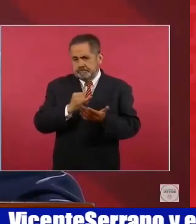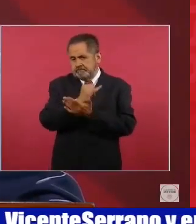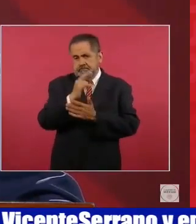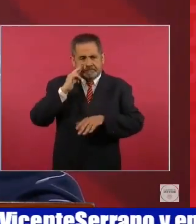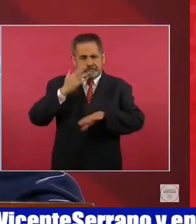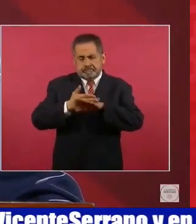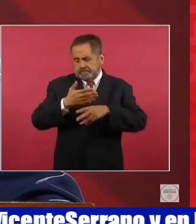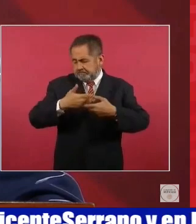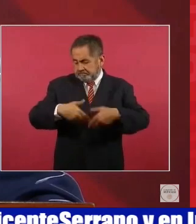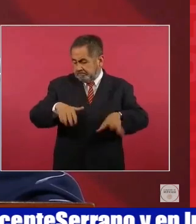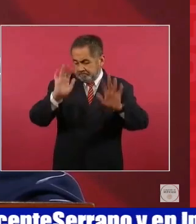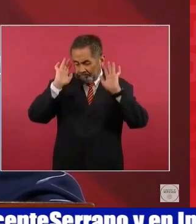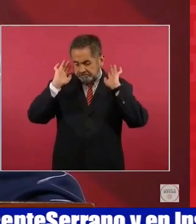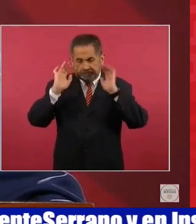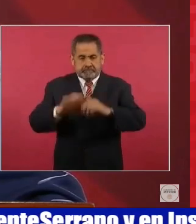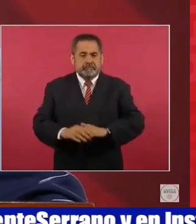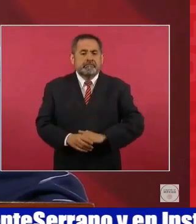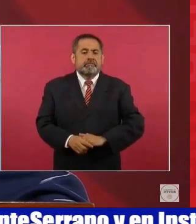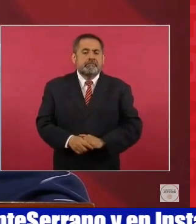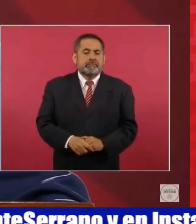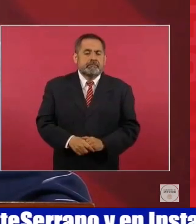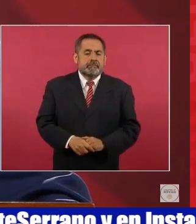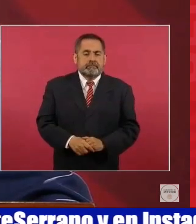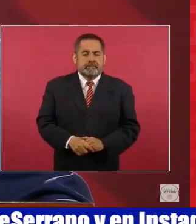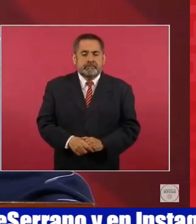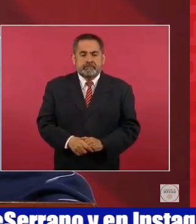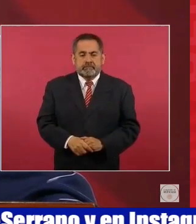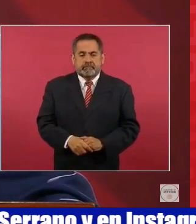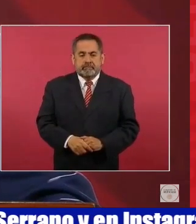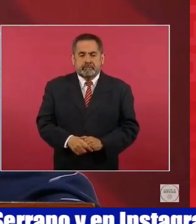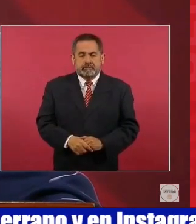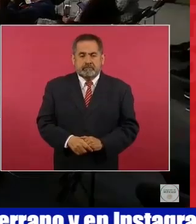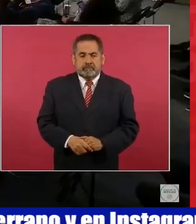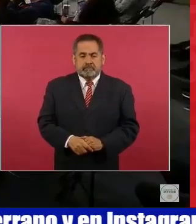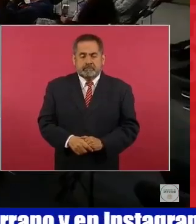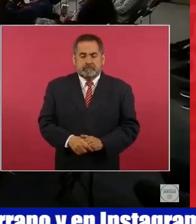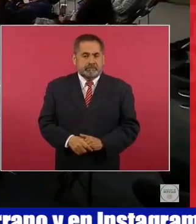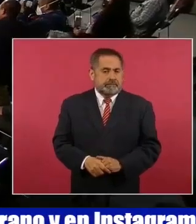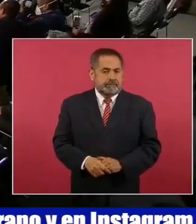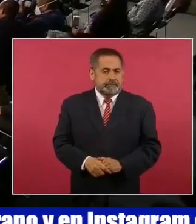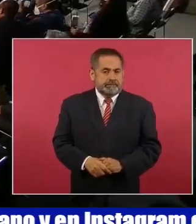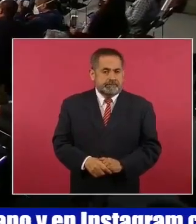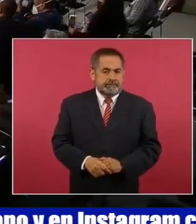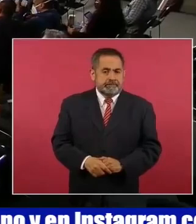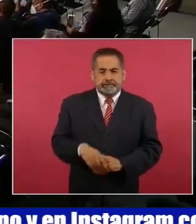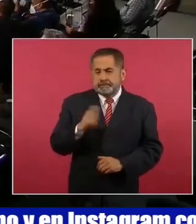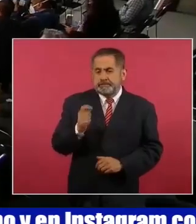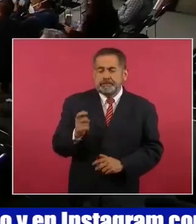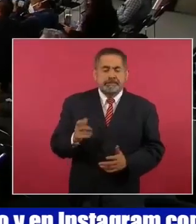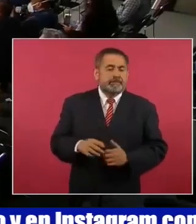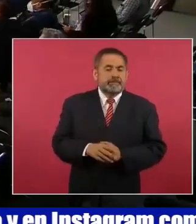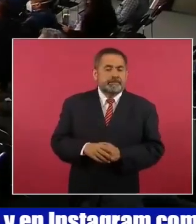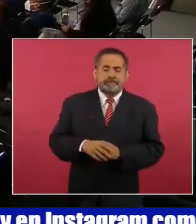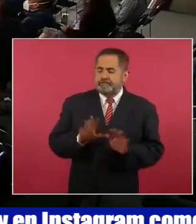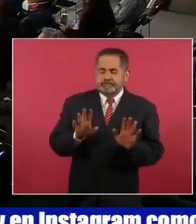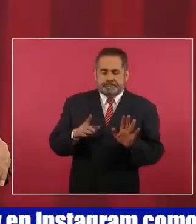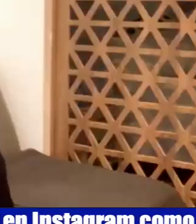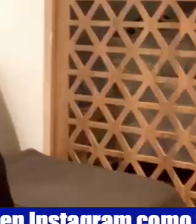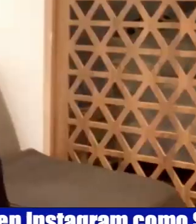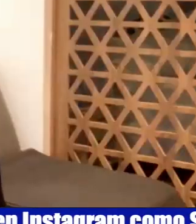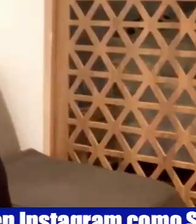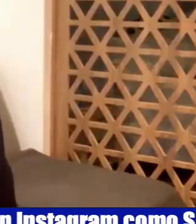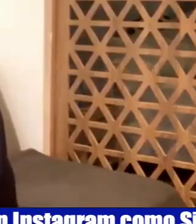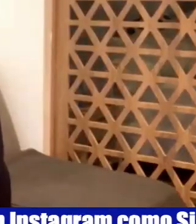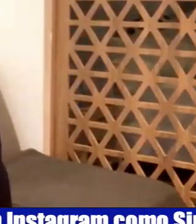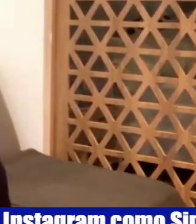responde a ataques por el tema de la Guardia Nacional y bueno, por ahí está el tema de Ricardo Monreal, que